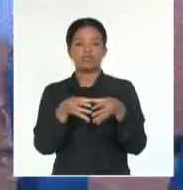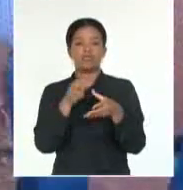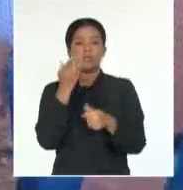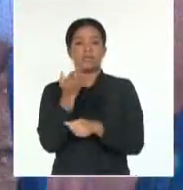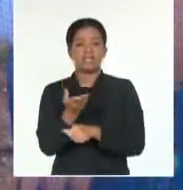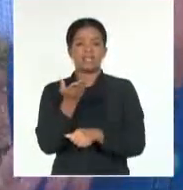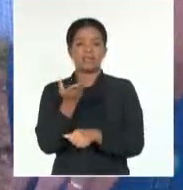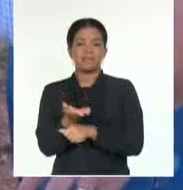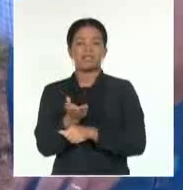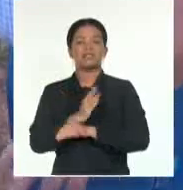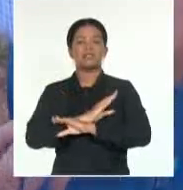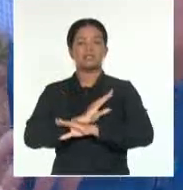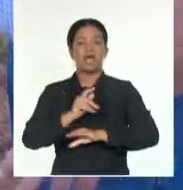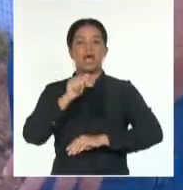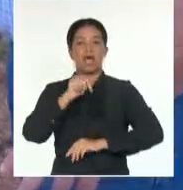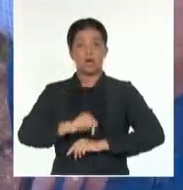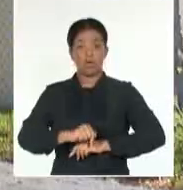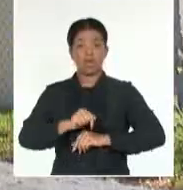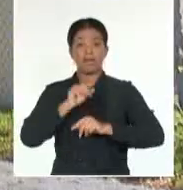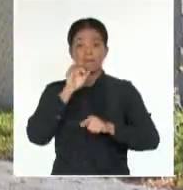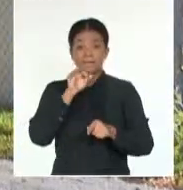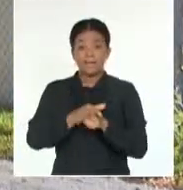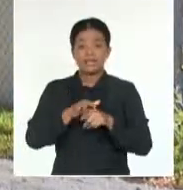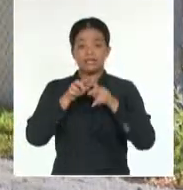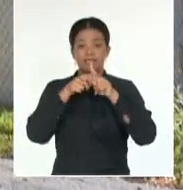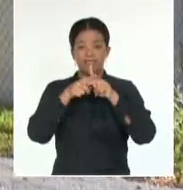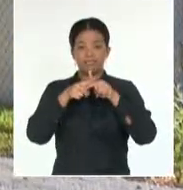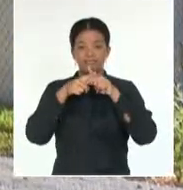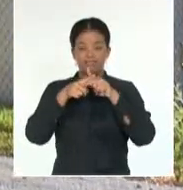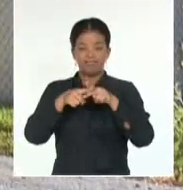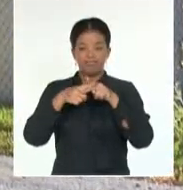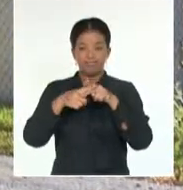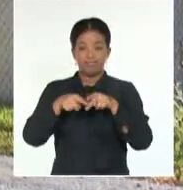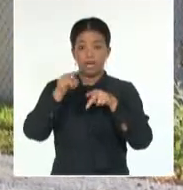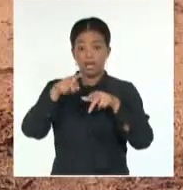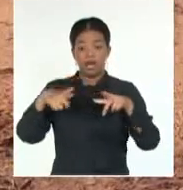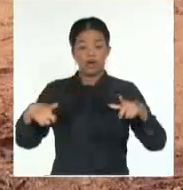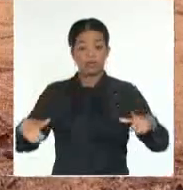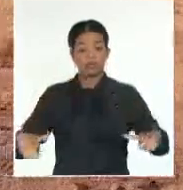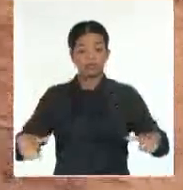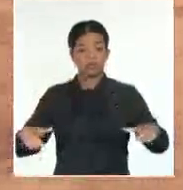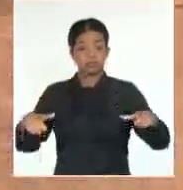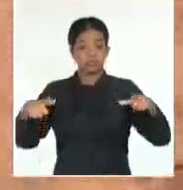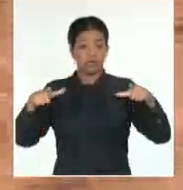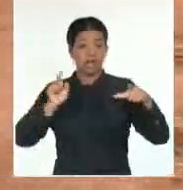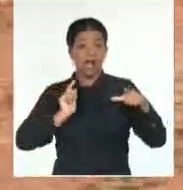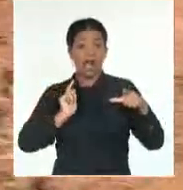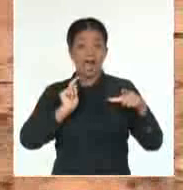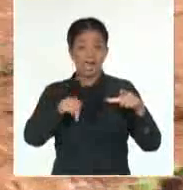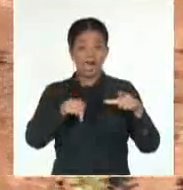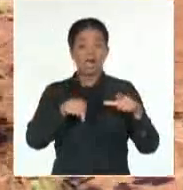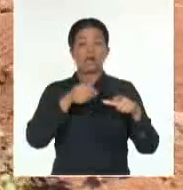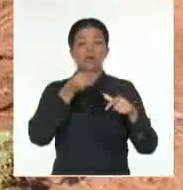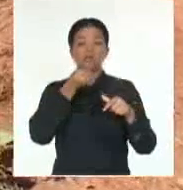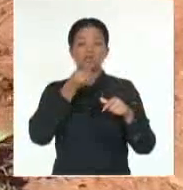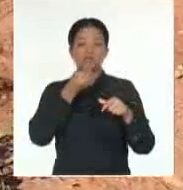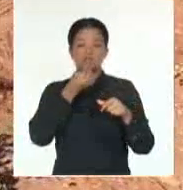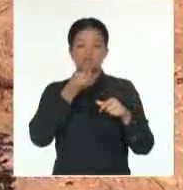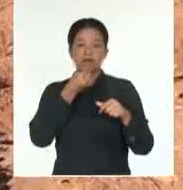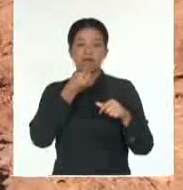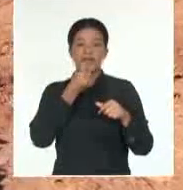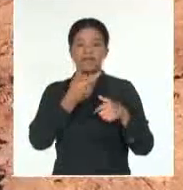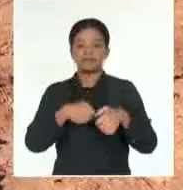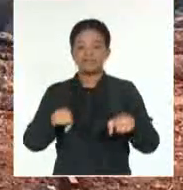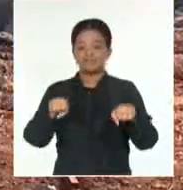se ejecuta un sistema de acueducto que aprovecha la capacidad de este tanque, al que se acoplarán filtros y 7 kilómetros